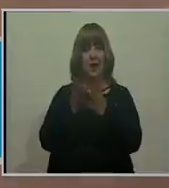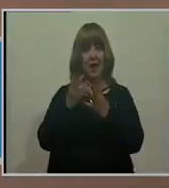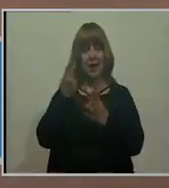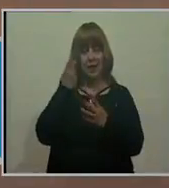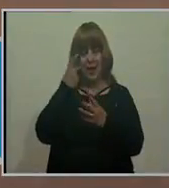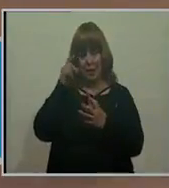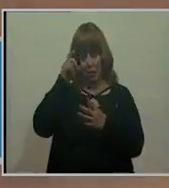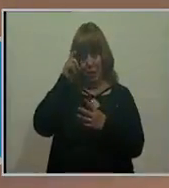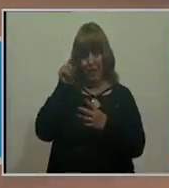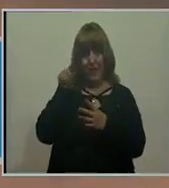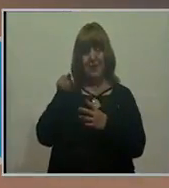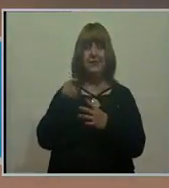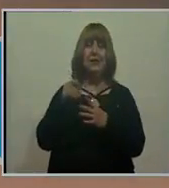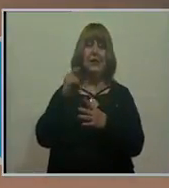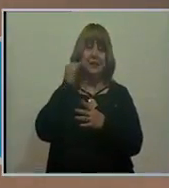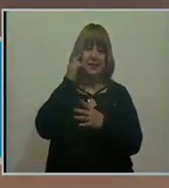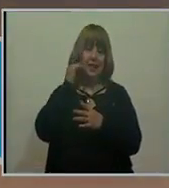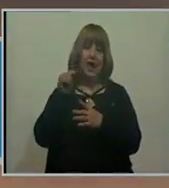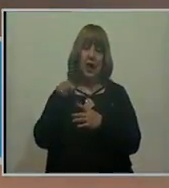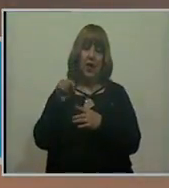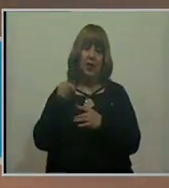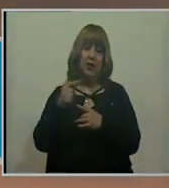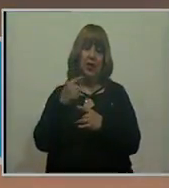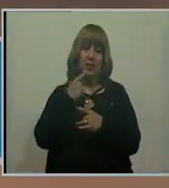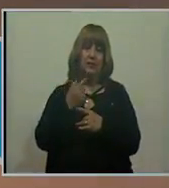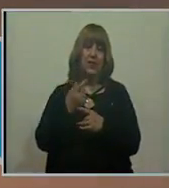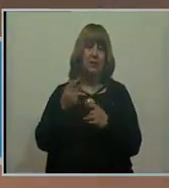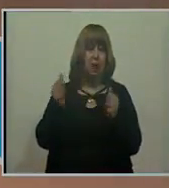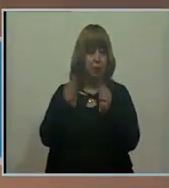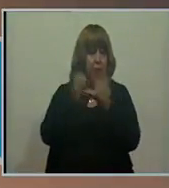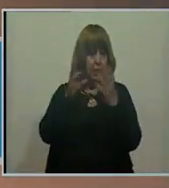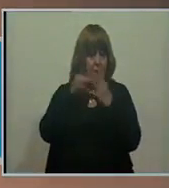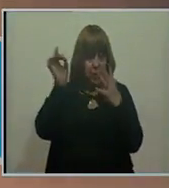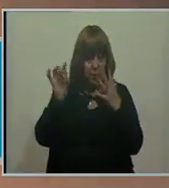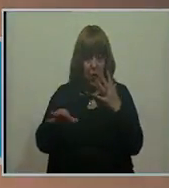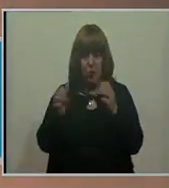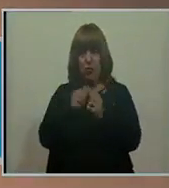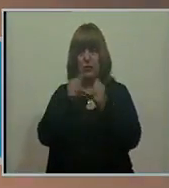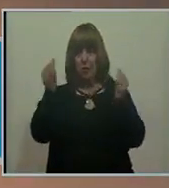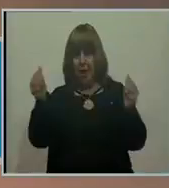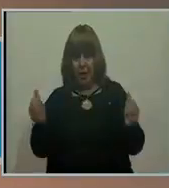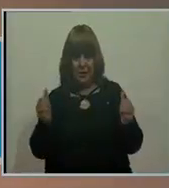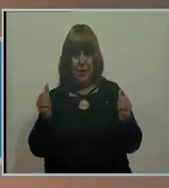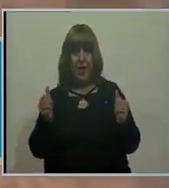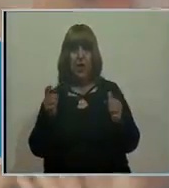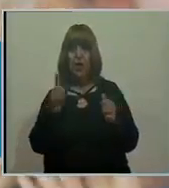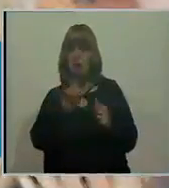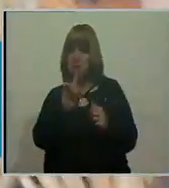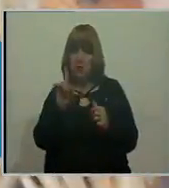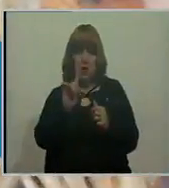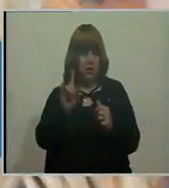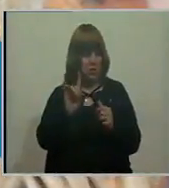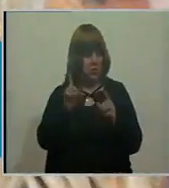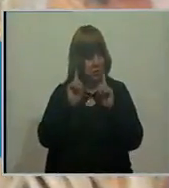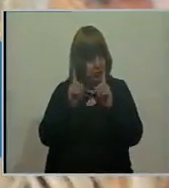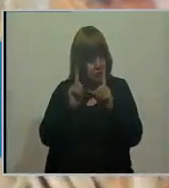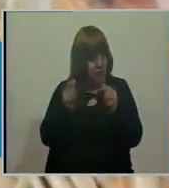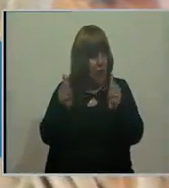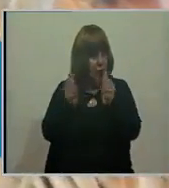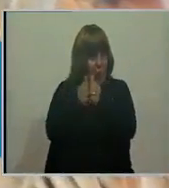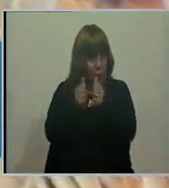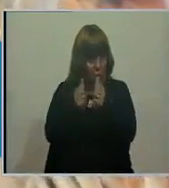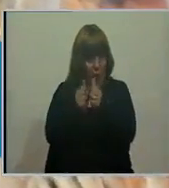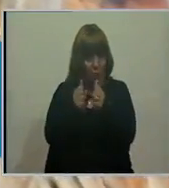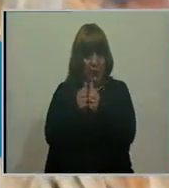Así que, desmintiendo todos los rumores de separación o de que hay crisis en esa pareja,